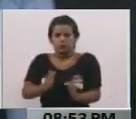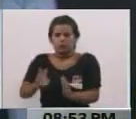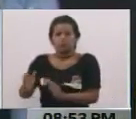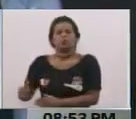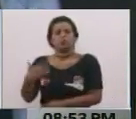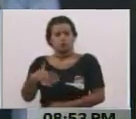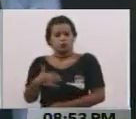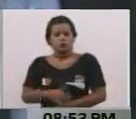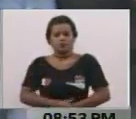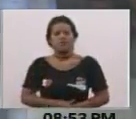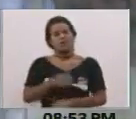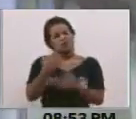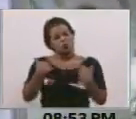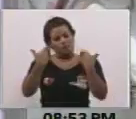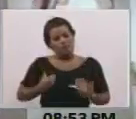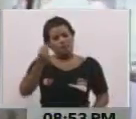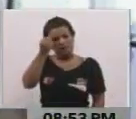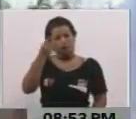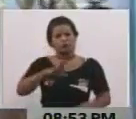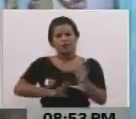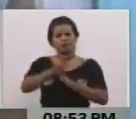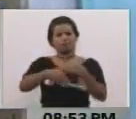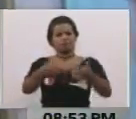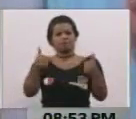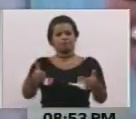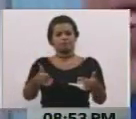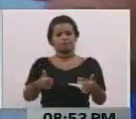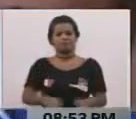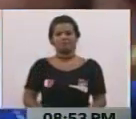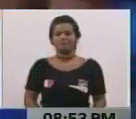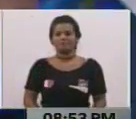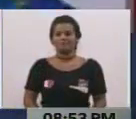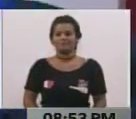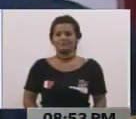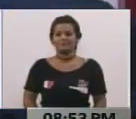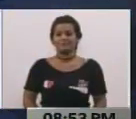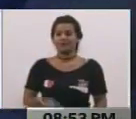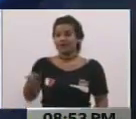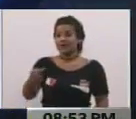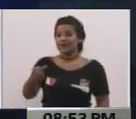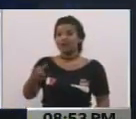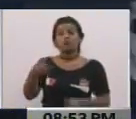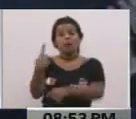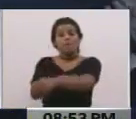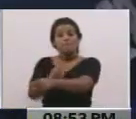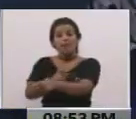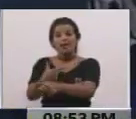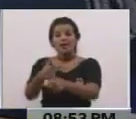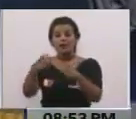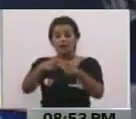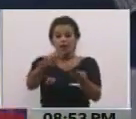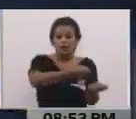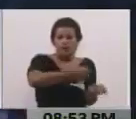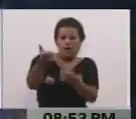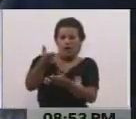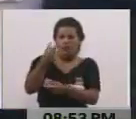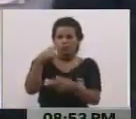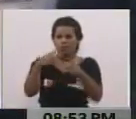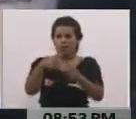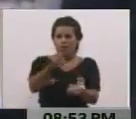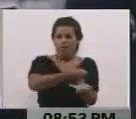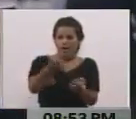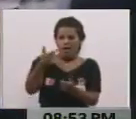salir adelante, pues. Que para eso teníamos el talento. ¿Y tu hermana lanza disco? Sí. A ver cómo lanza disco. ¿Cuál es la teoría?